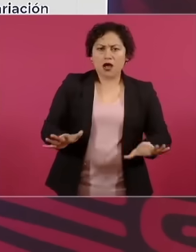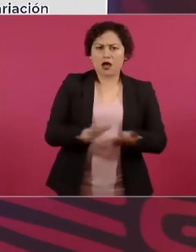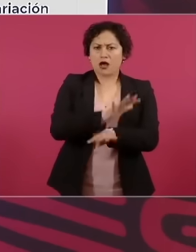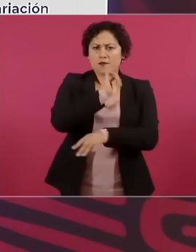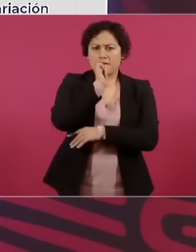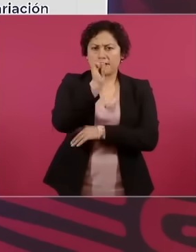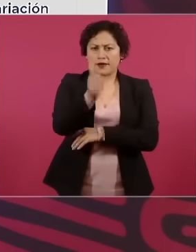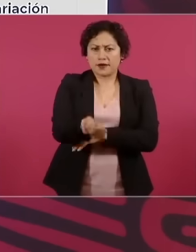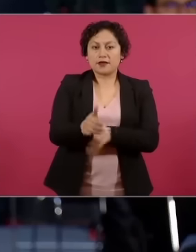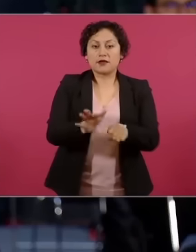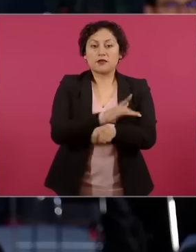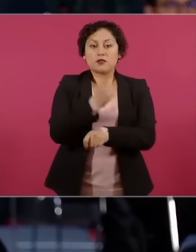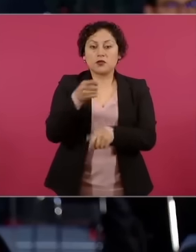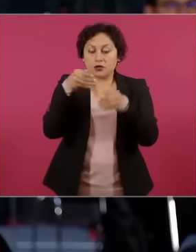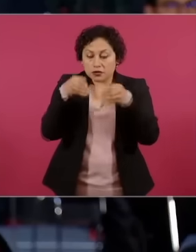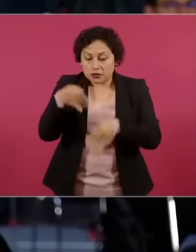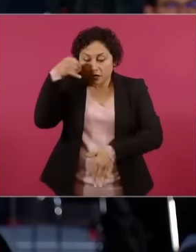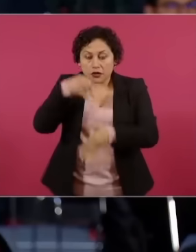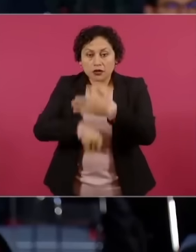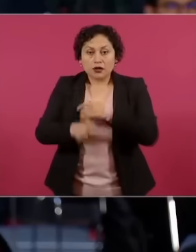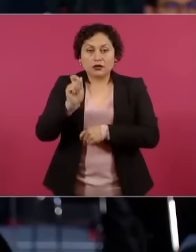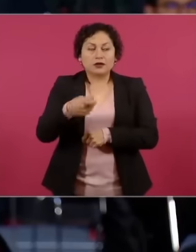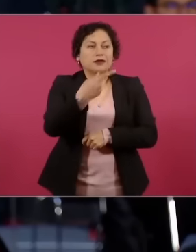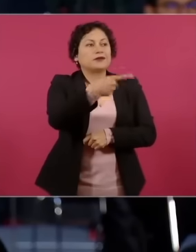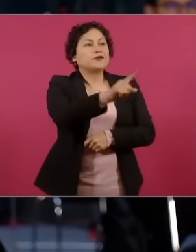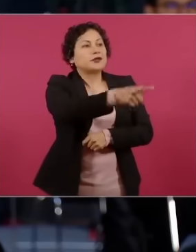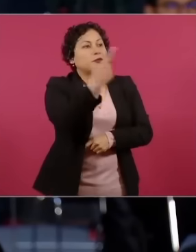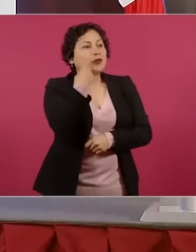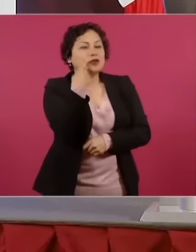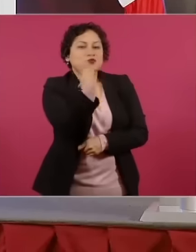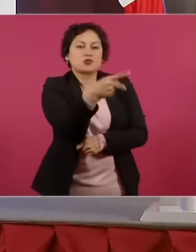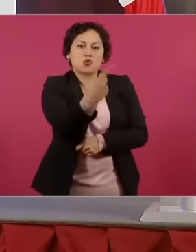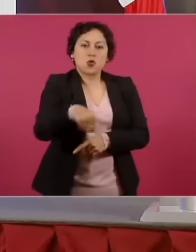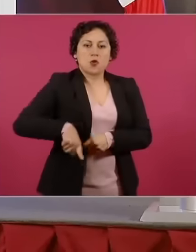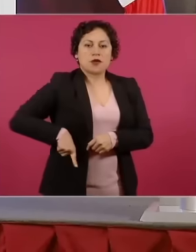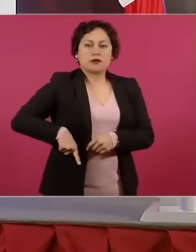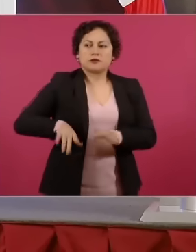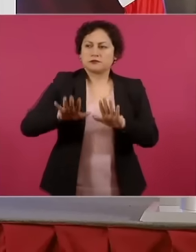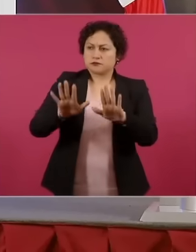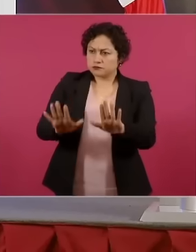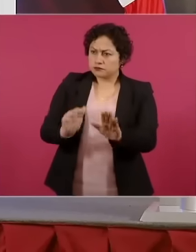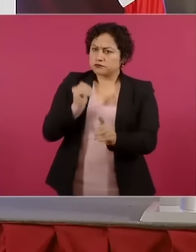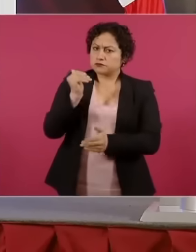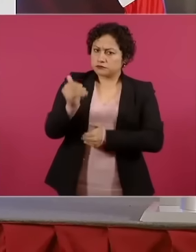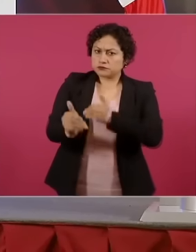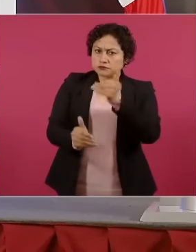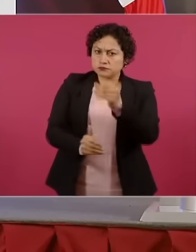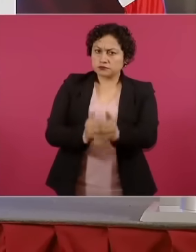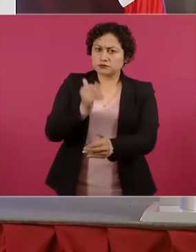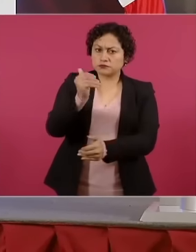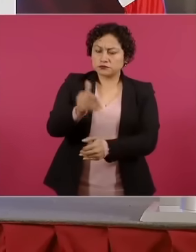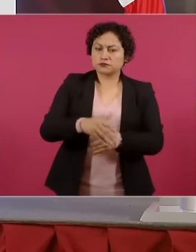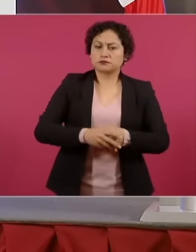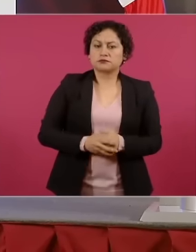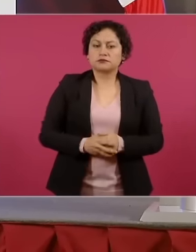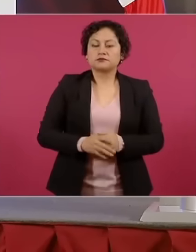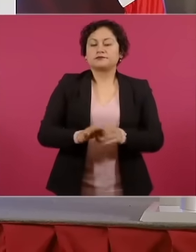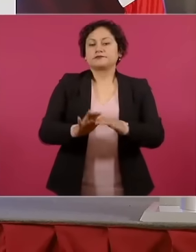que originan. Sí, pero vea las barras de, la violencia. No, vea vamos, las barras de su gobierno. No, allá vamos, vamos poco a poco. Nada más que